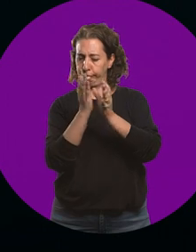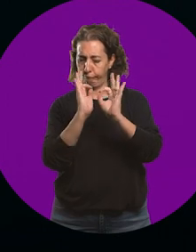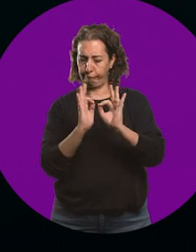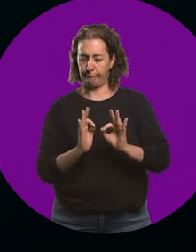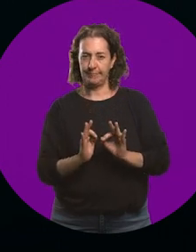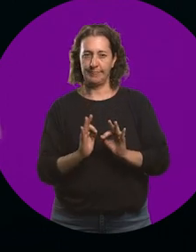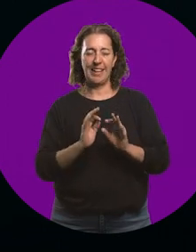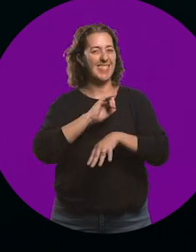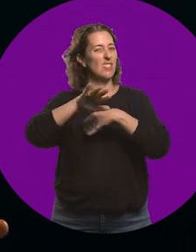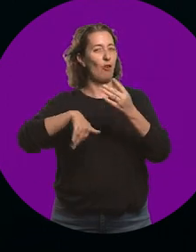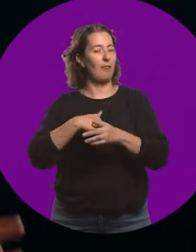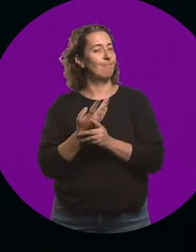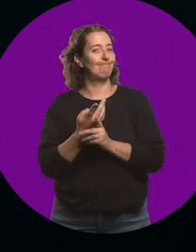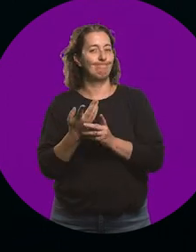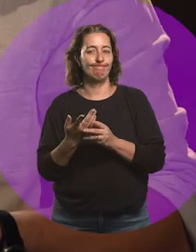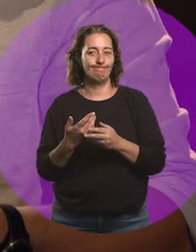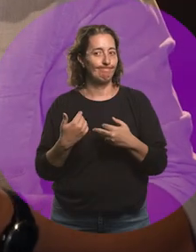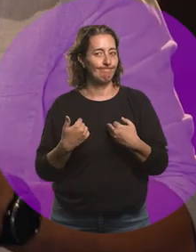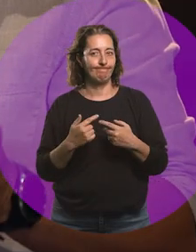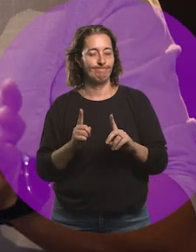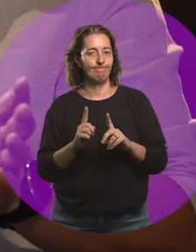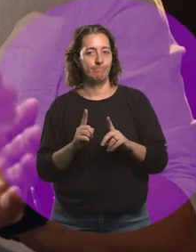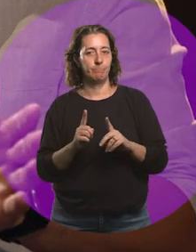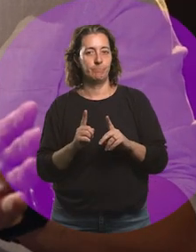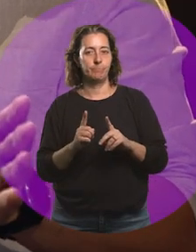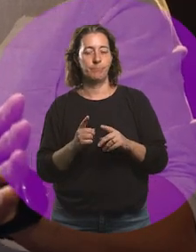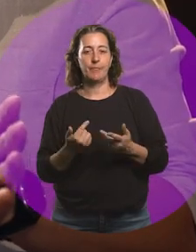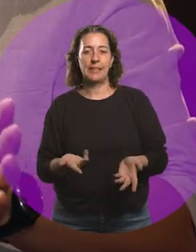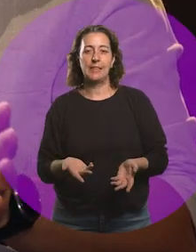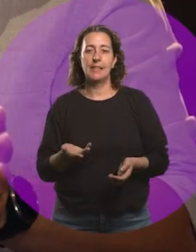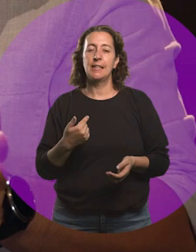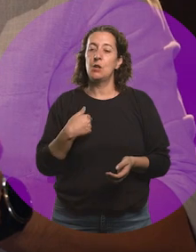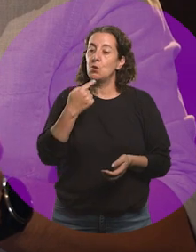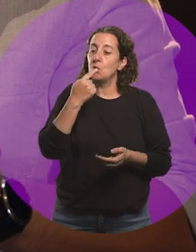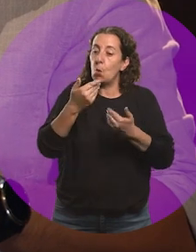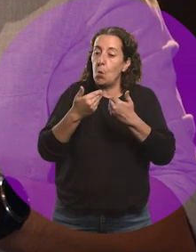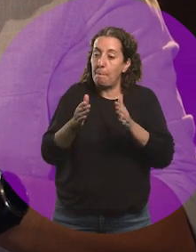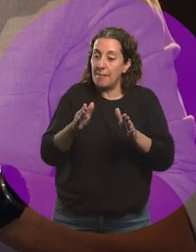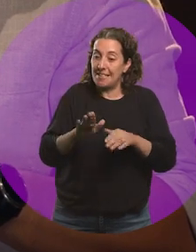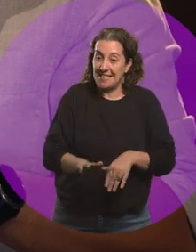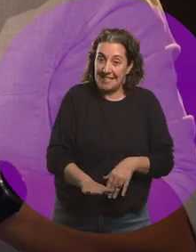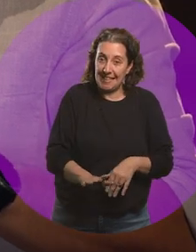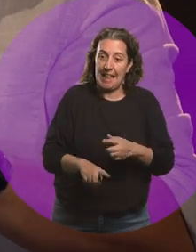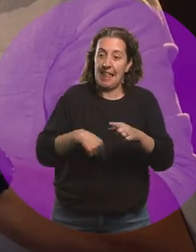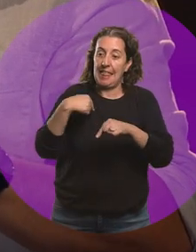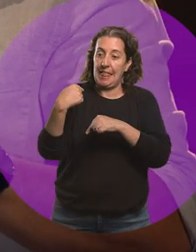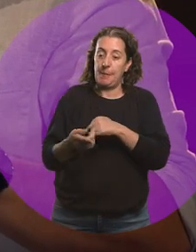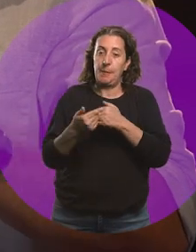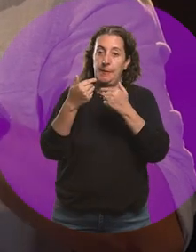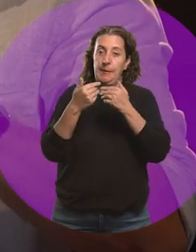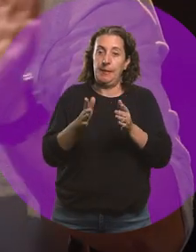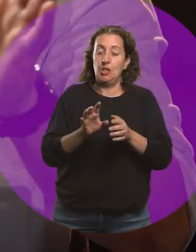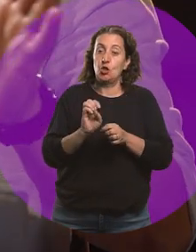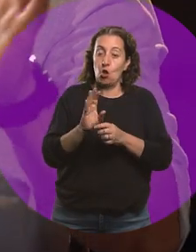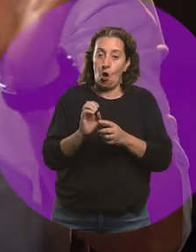desordenada, es como... Vos decías también, bueno, yo empecé muy chica, después empecé en el Sodre, después Estados